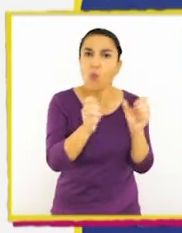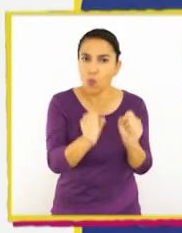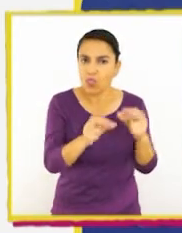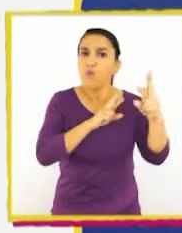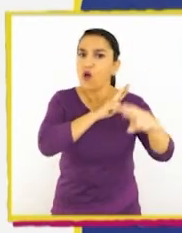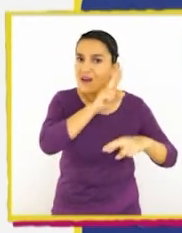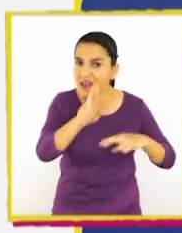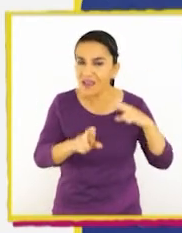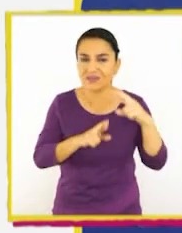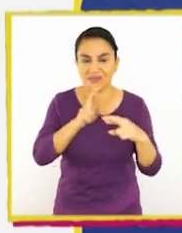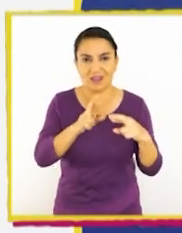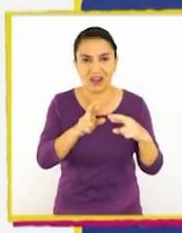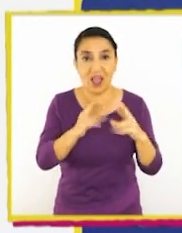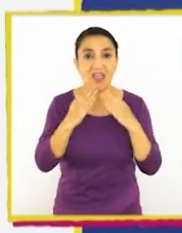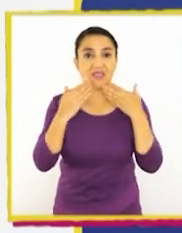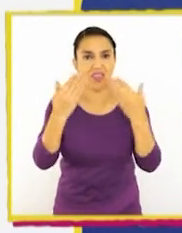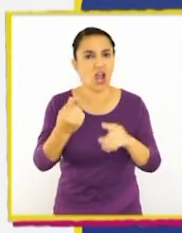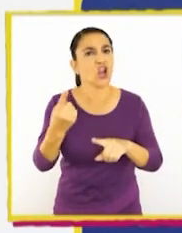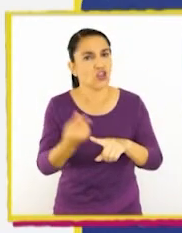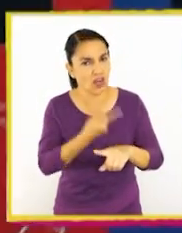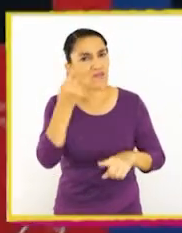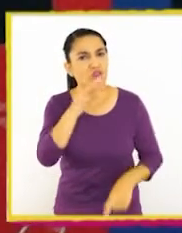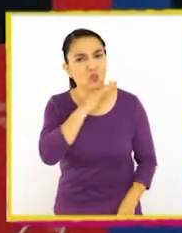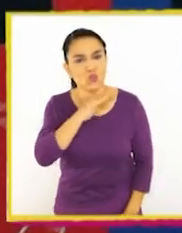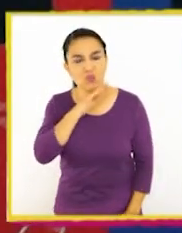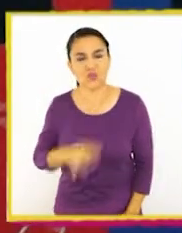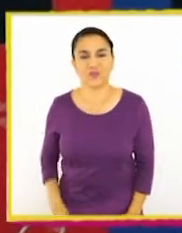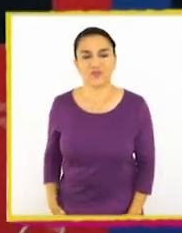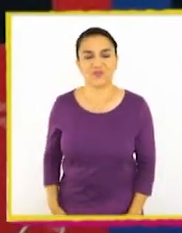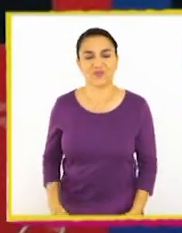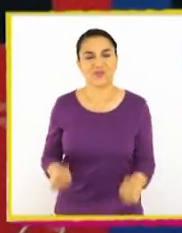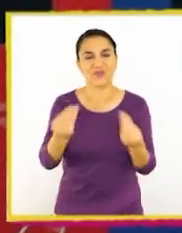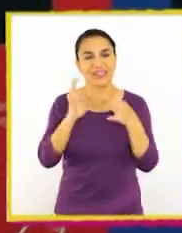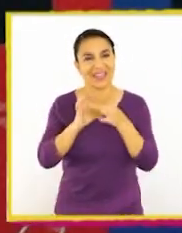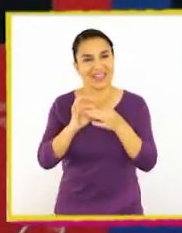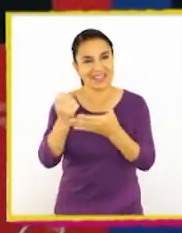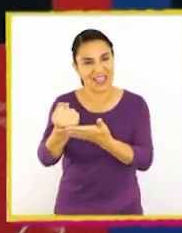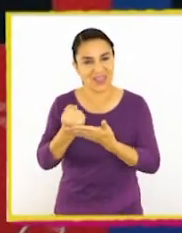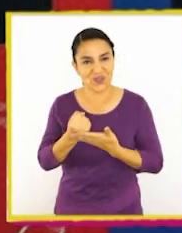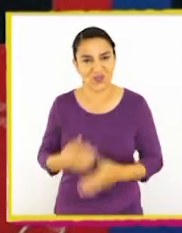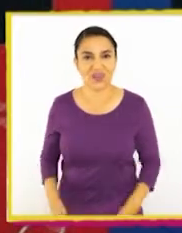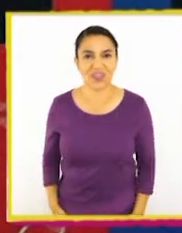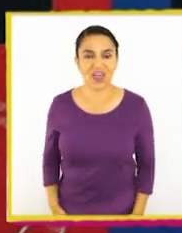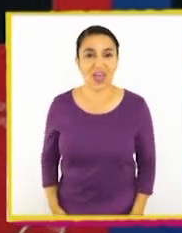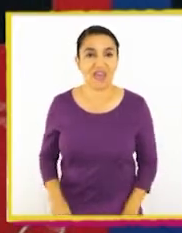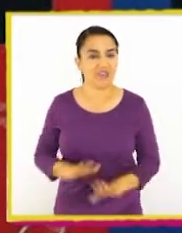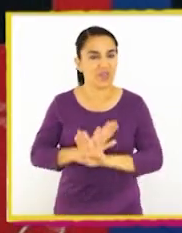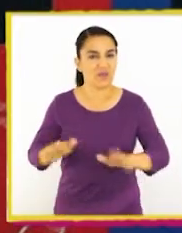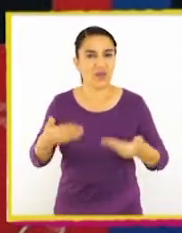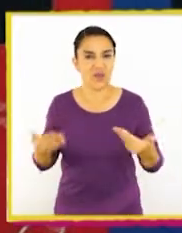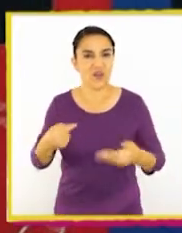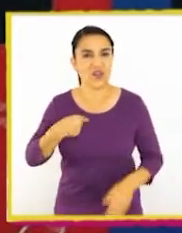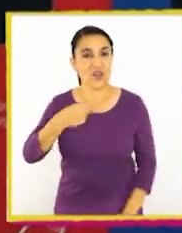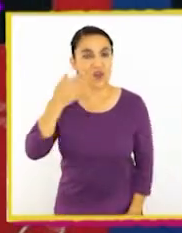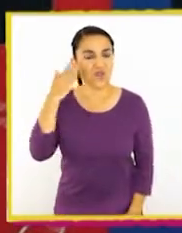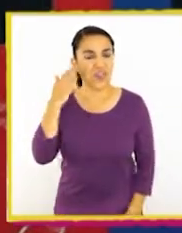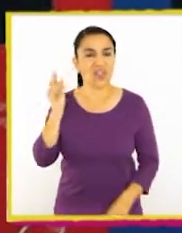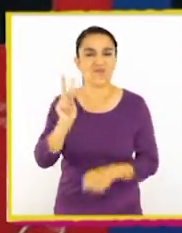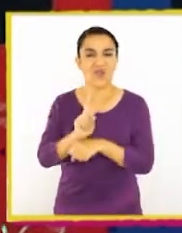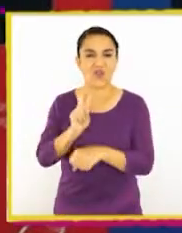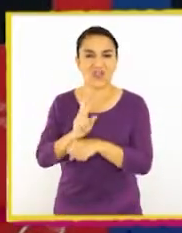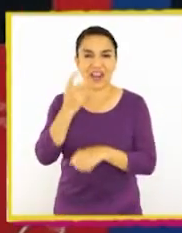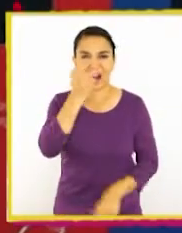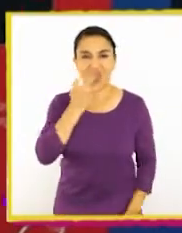la podemos reciclar para darle una nueva vida. ¡Muchas gracias por su ayuda! Es todo por hoy. Soy Vicky,